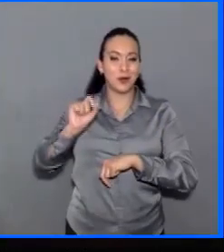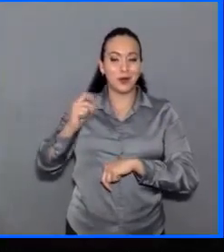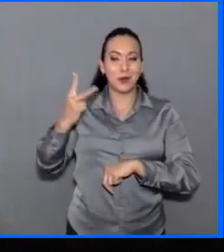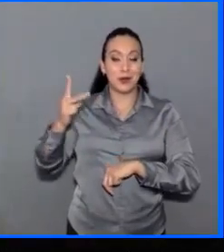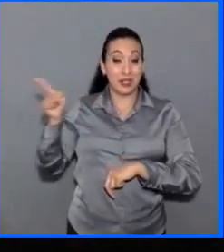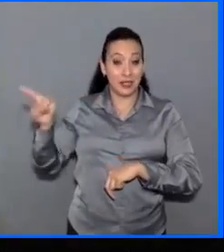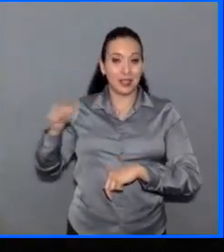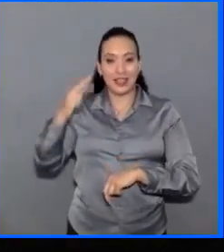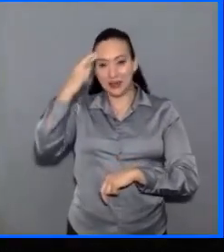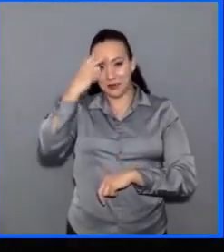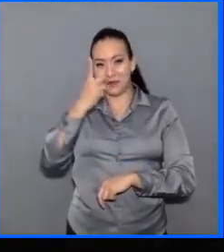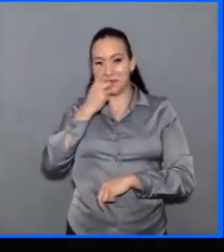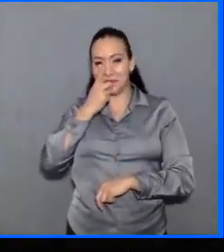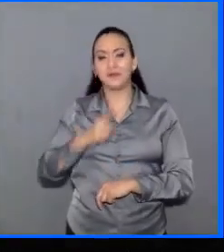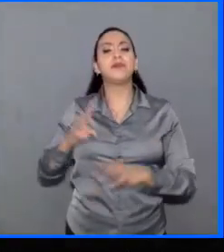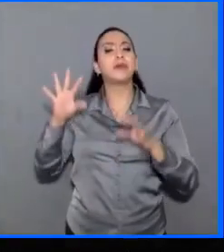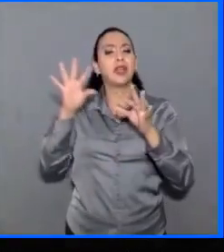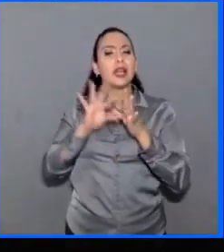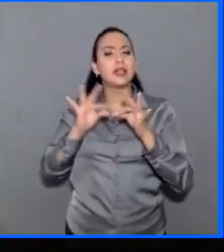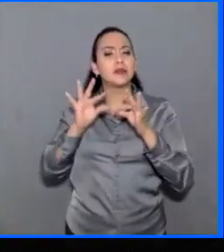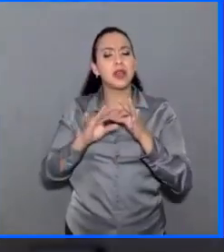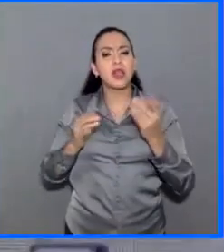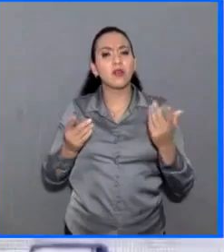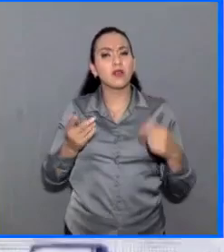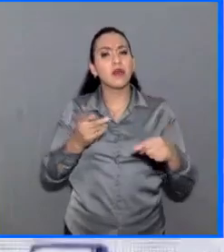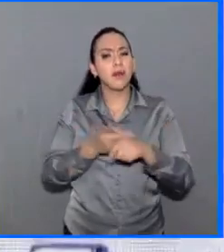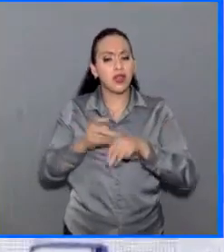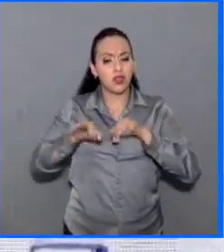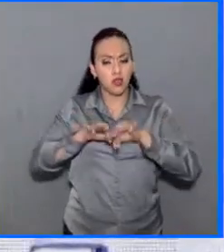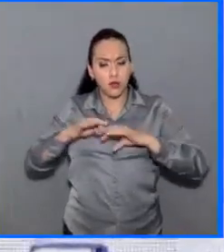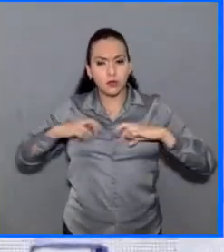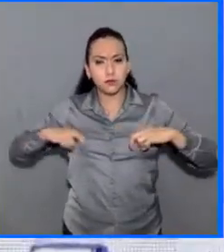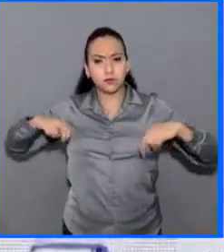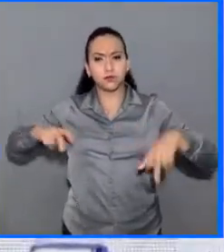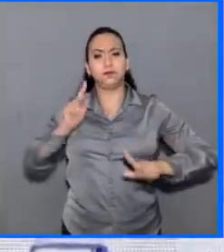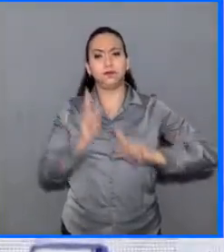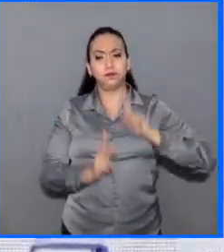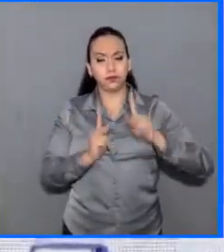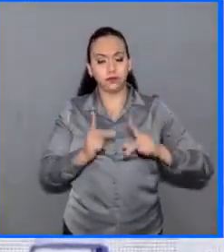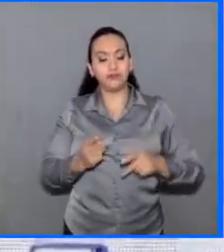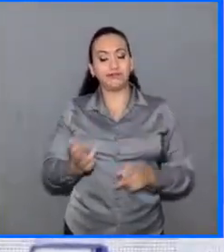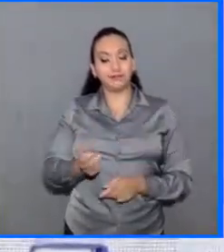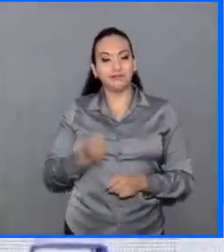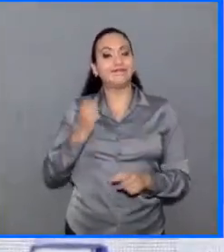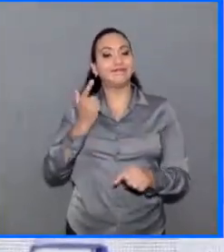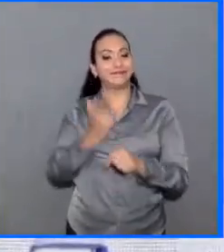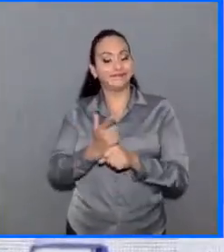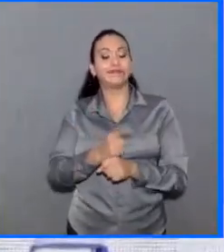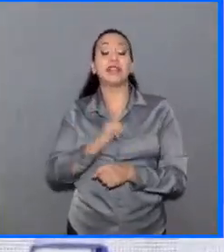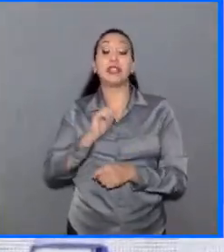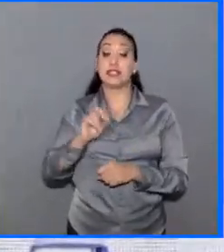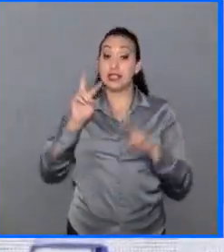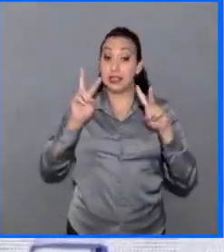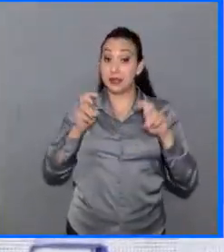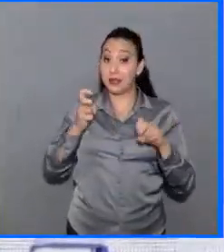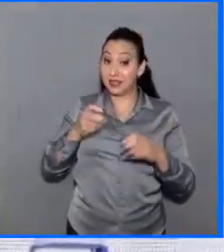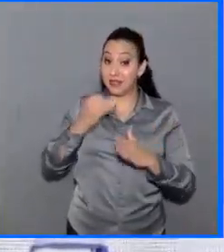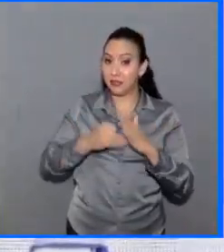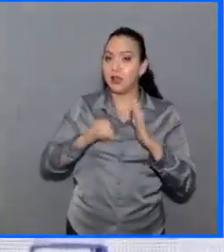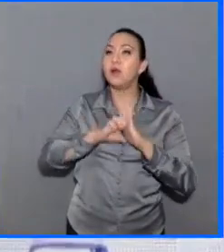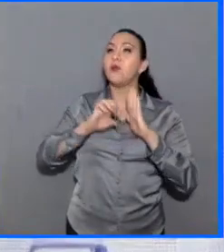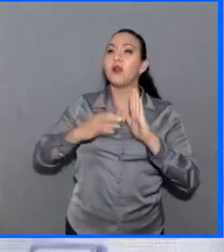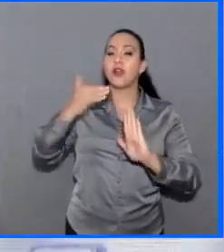Al reflexionar sobre los resultados del trabajo coordinado, destacaron que uno de los temas pendientes es contar con estrategias de